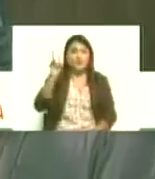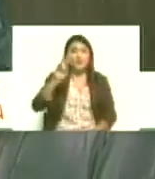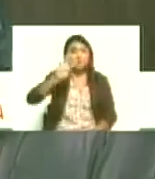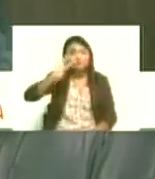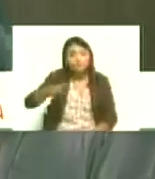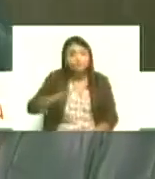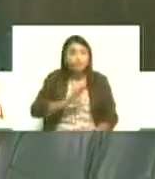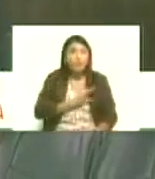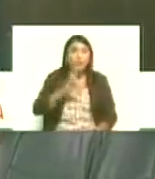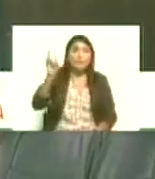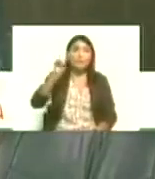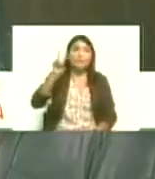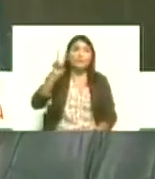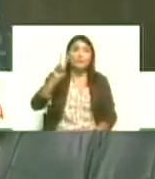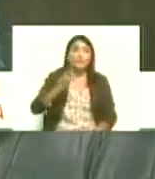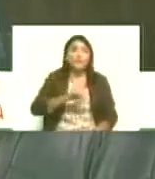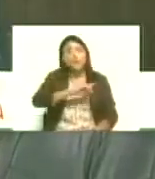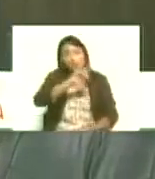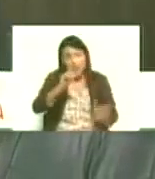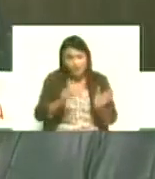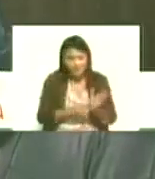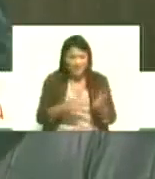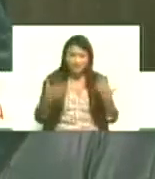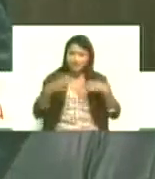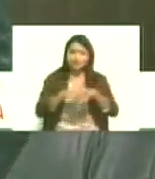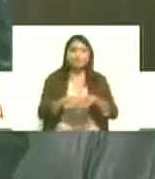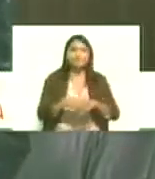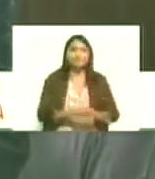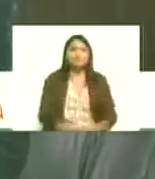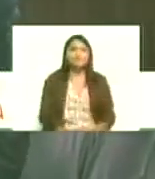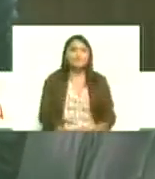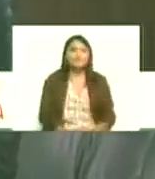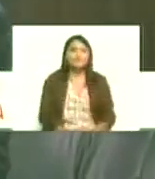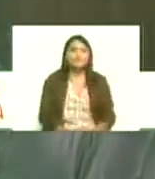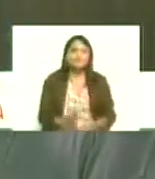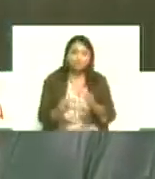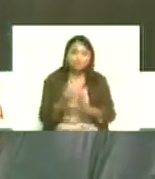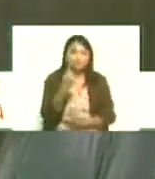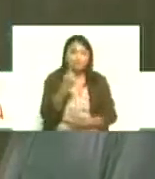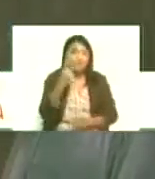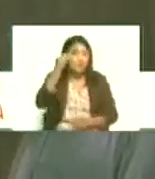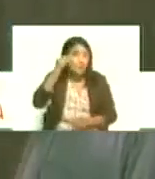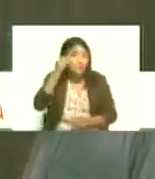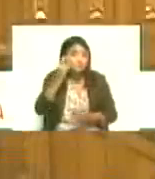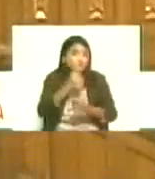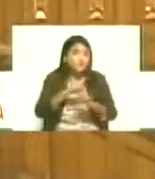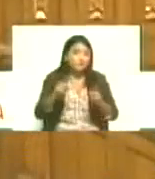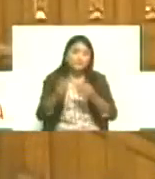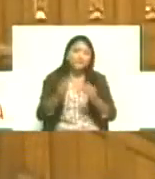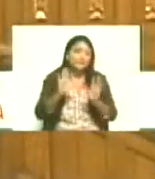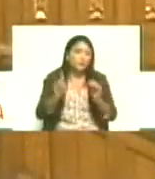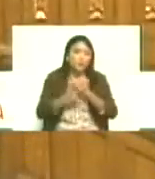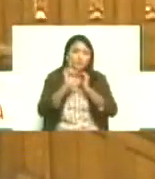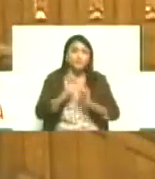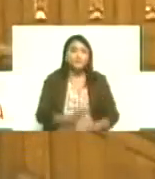los venezolanos, y que somos una sola cosa, aunque pensemos distinto. Es todo, señor presidente, señores diputados.